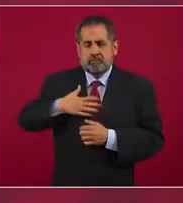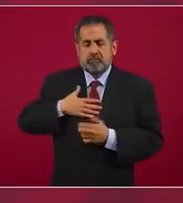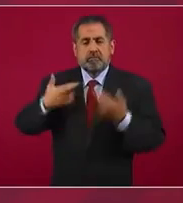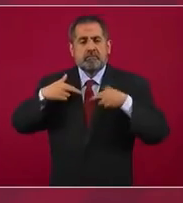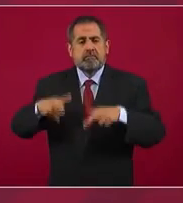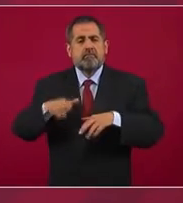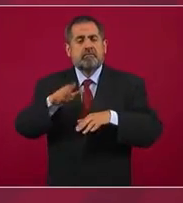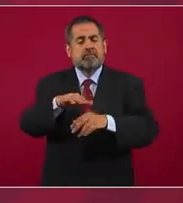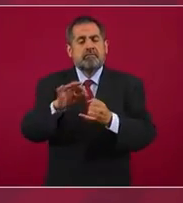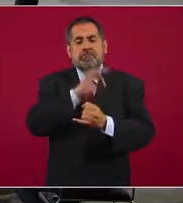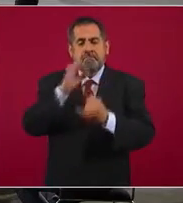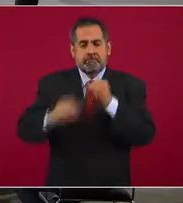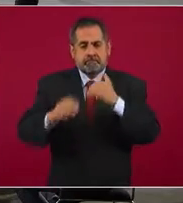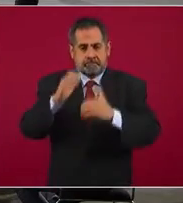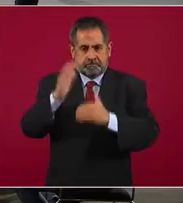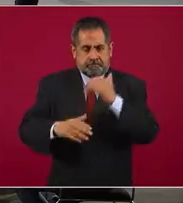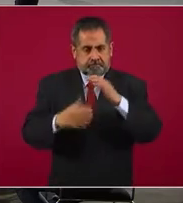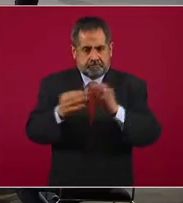Unidos. Yo termino